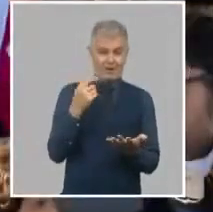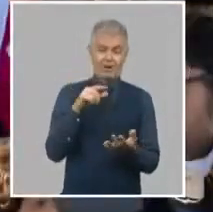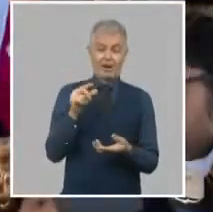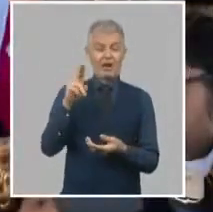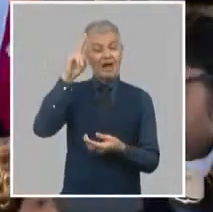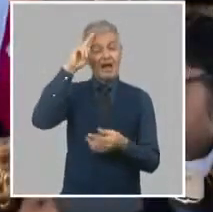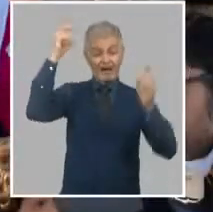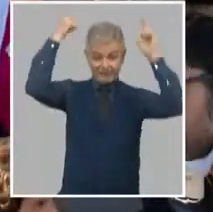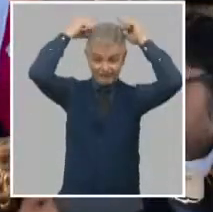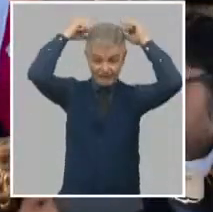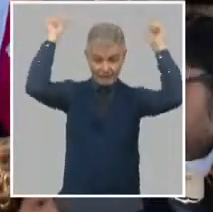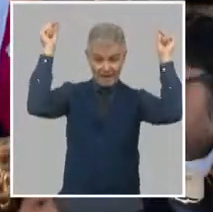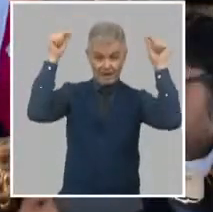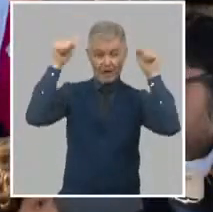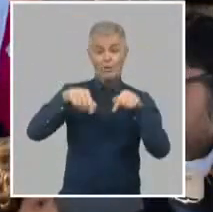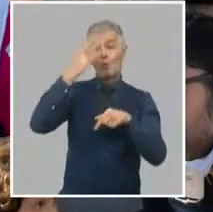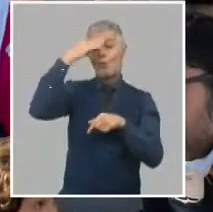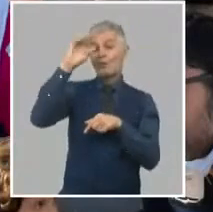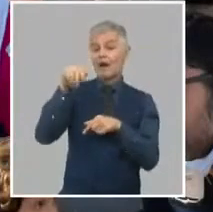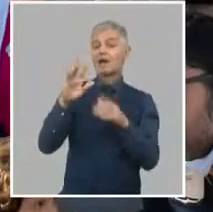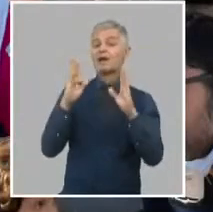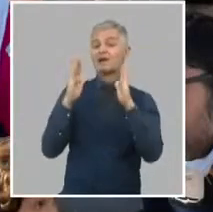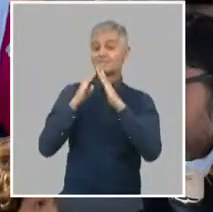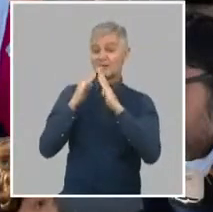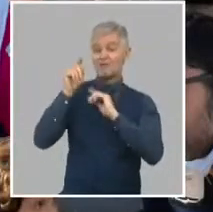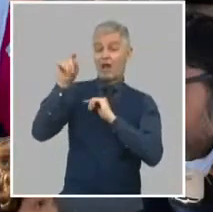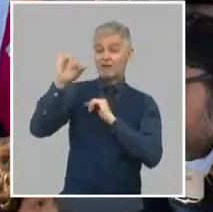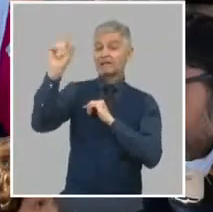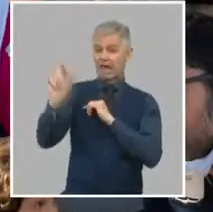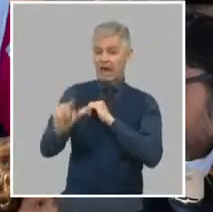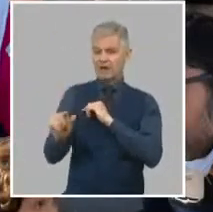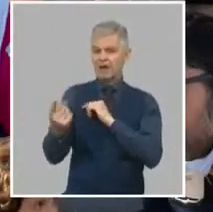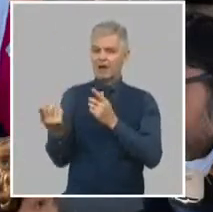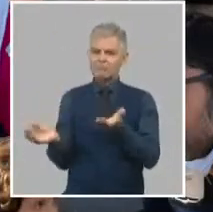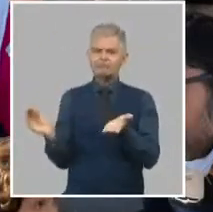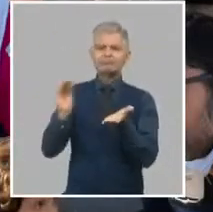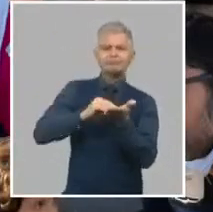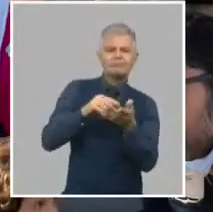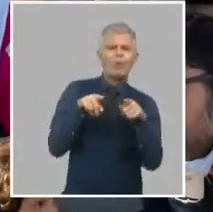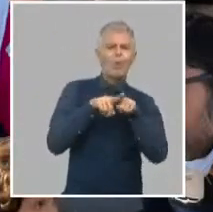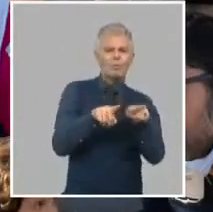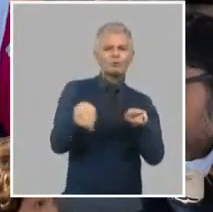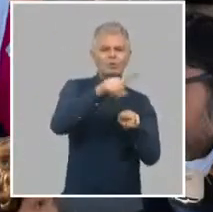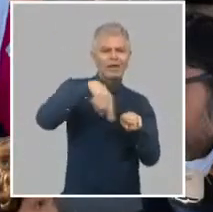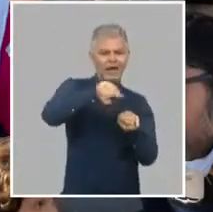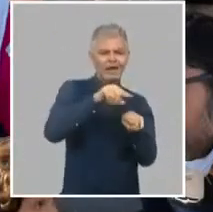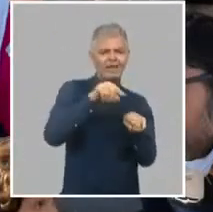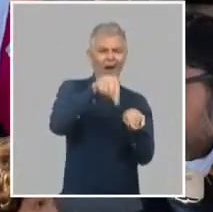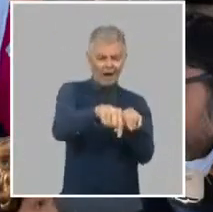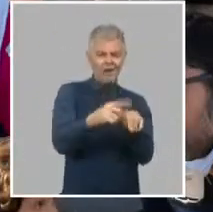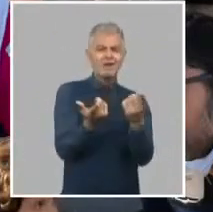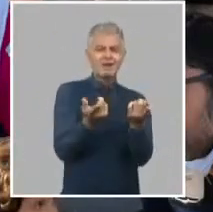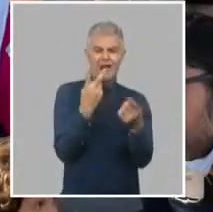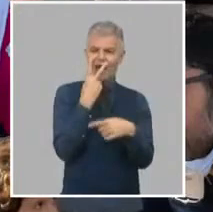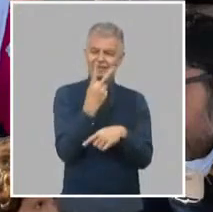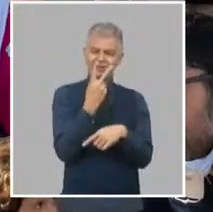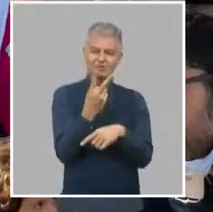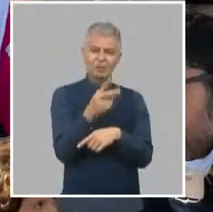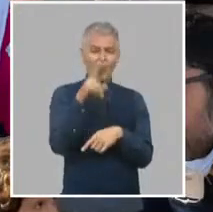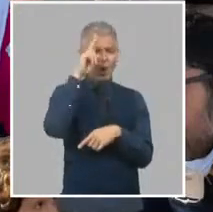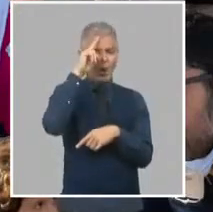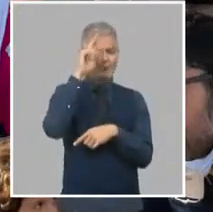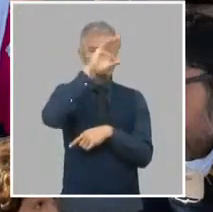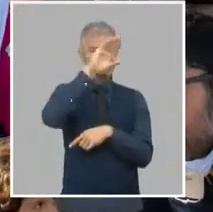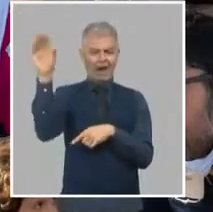enfermera cubana que vive en Italia y que se incorporó con ustedes a toda esa atención allí en estos